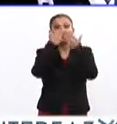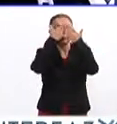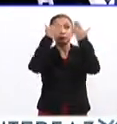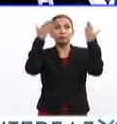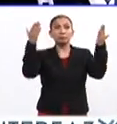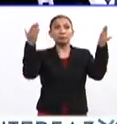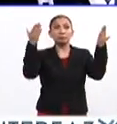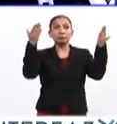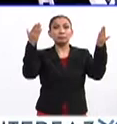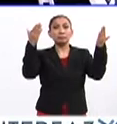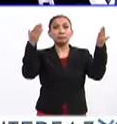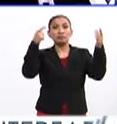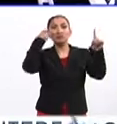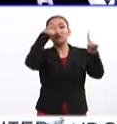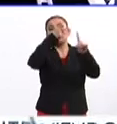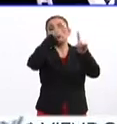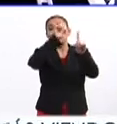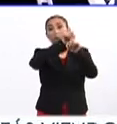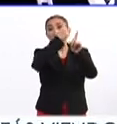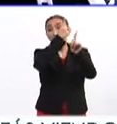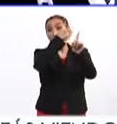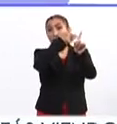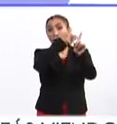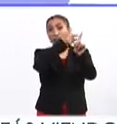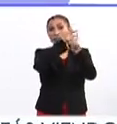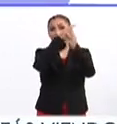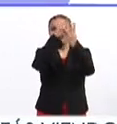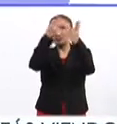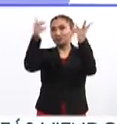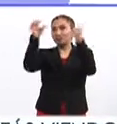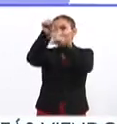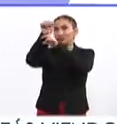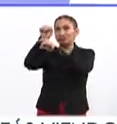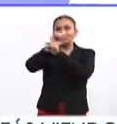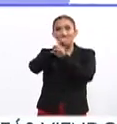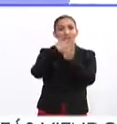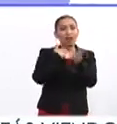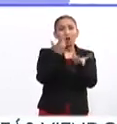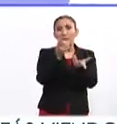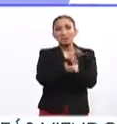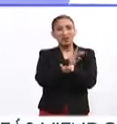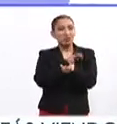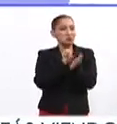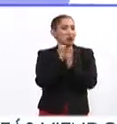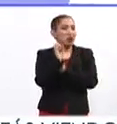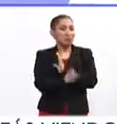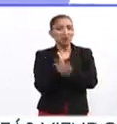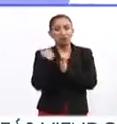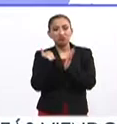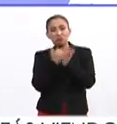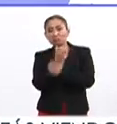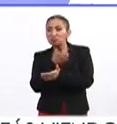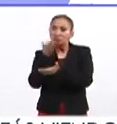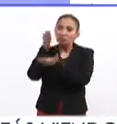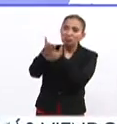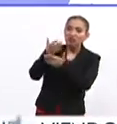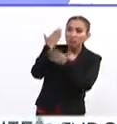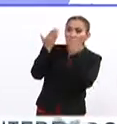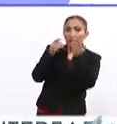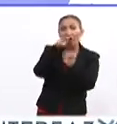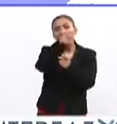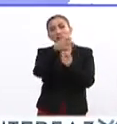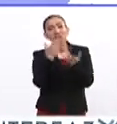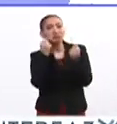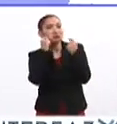panorama y tu meta ya no es una, ya son varias, ya no tienes miedo a tomar este camino, a tomar el